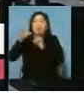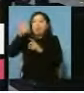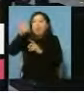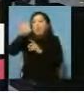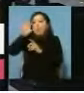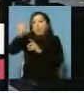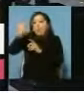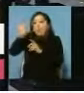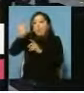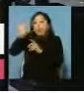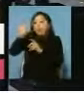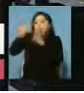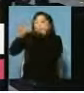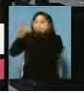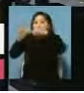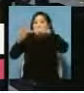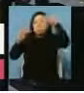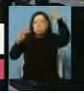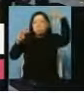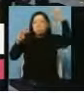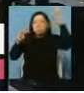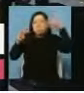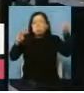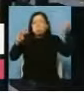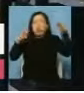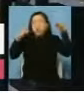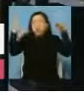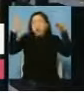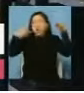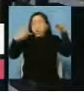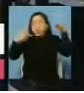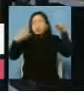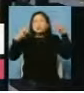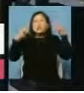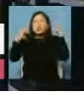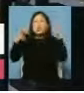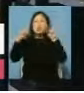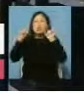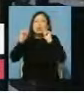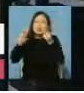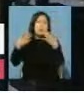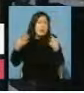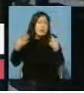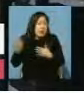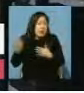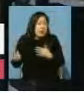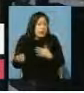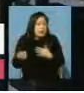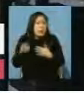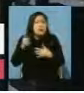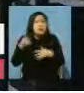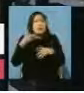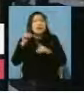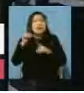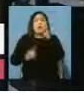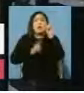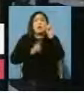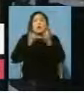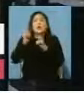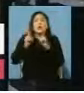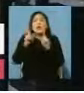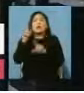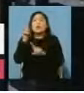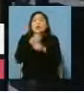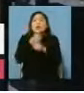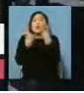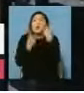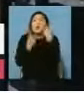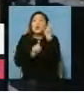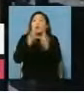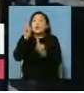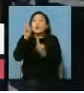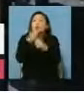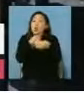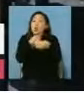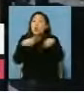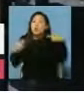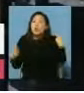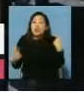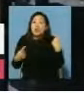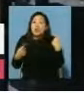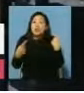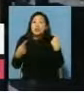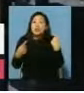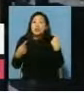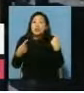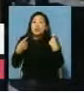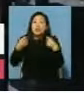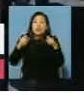transformadores pasaba lo mismo, lo que puede haber producido muy probablemente algunos daños en los equipos